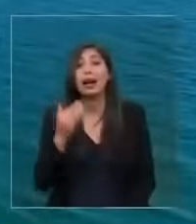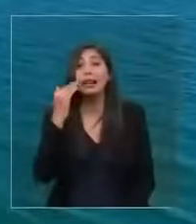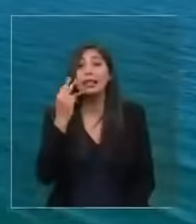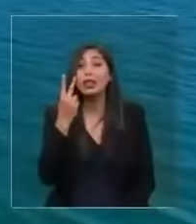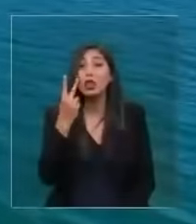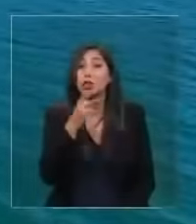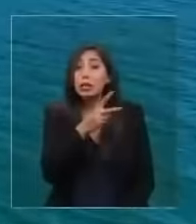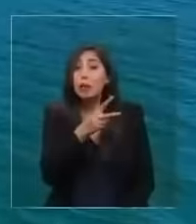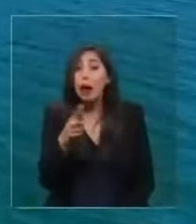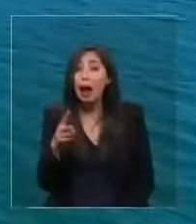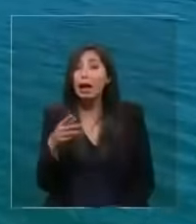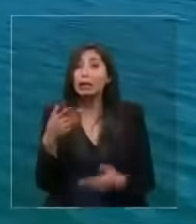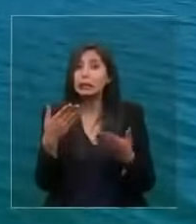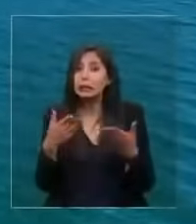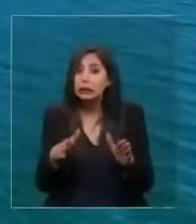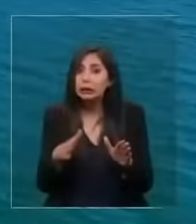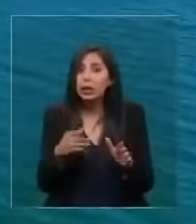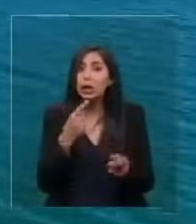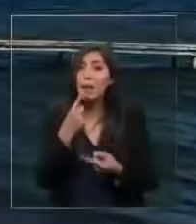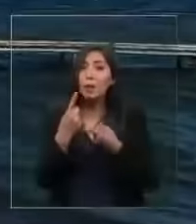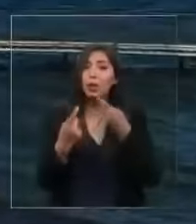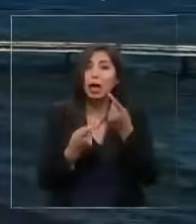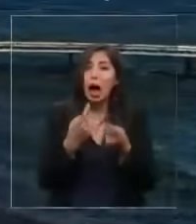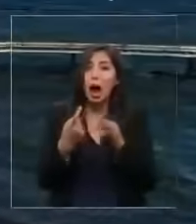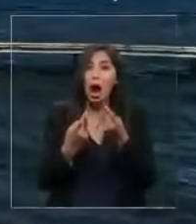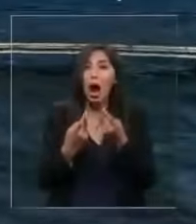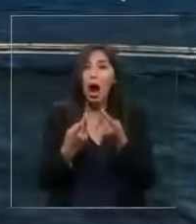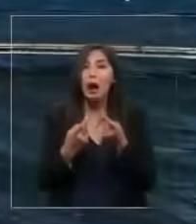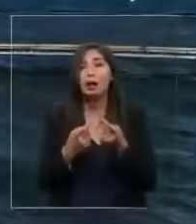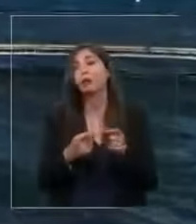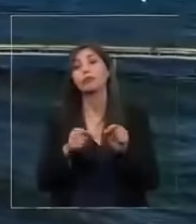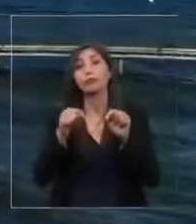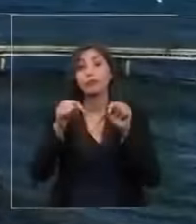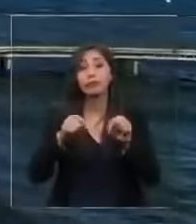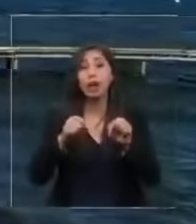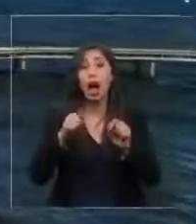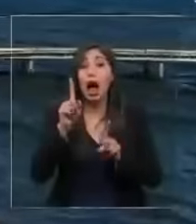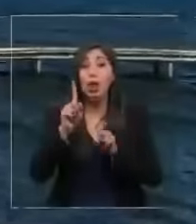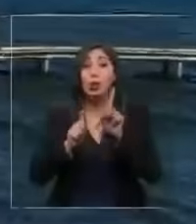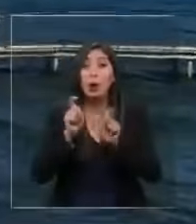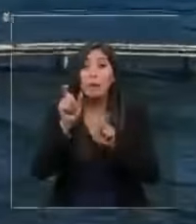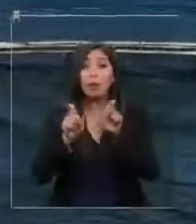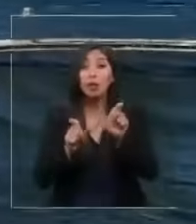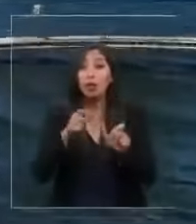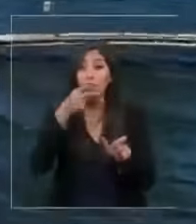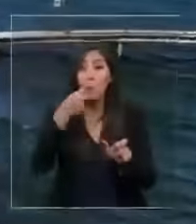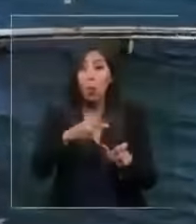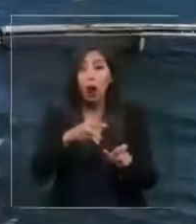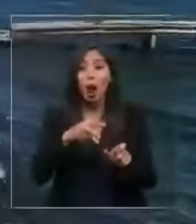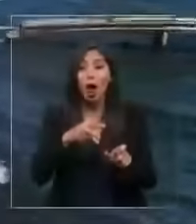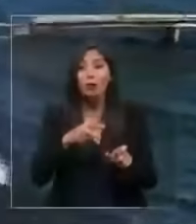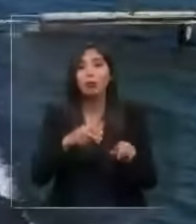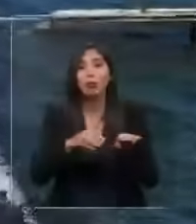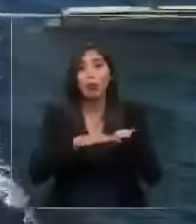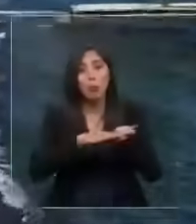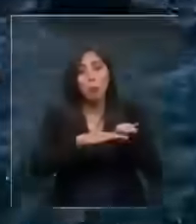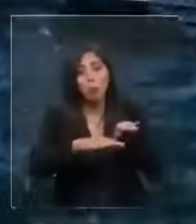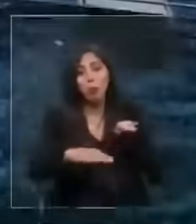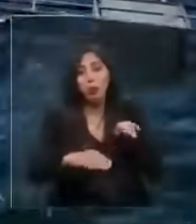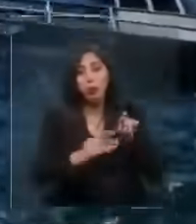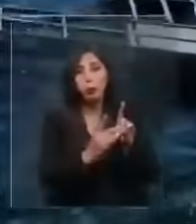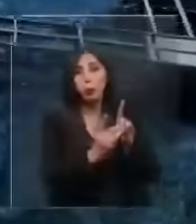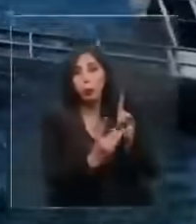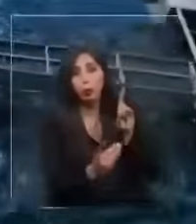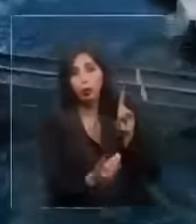de la emisión de ese reportaje, como nos muestra Aurora en estas bajadas de lancha, algunos propietarios pusieron este puente como medida